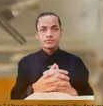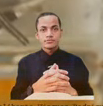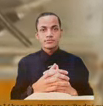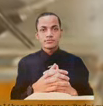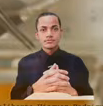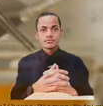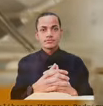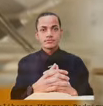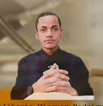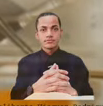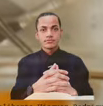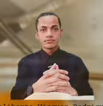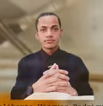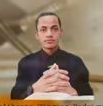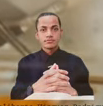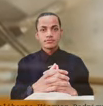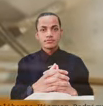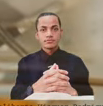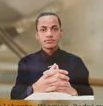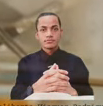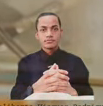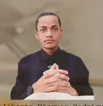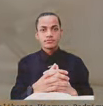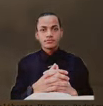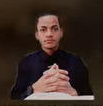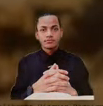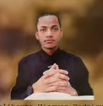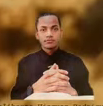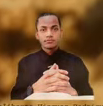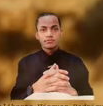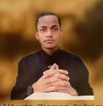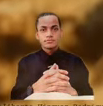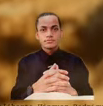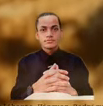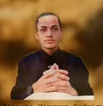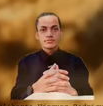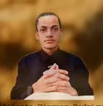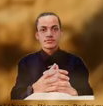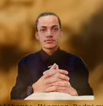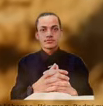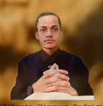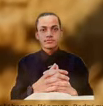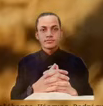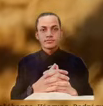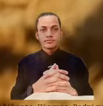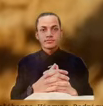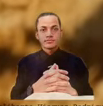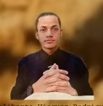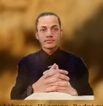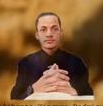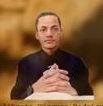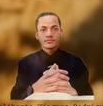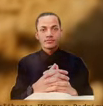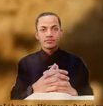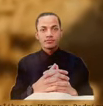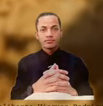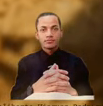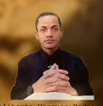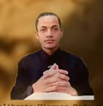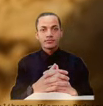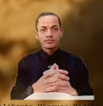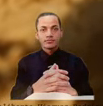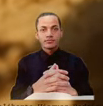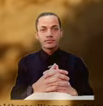los pastores de camellos musulmanes nativos podrían haber reorientado el cráneo expuesto hacia la Meca y volver a enterrar el